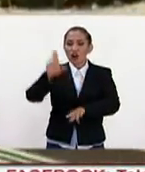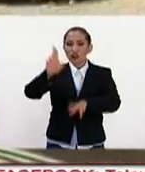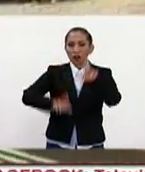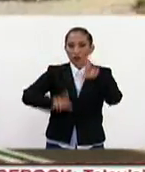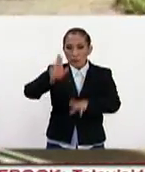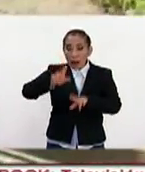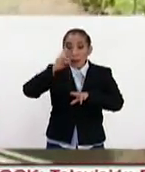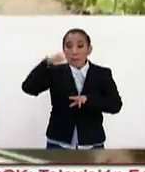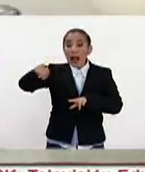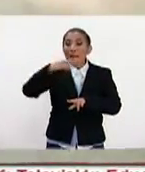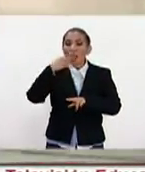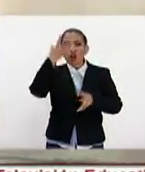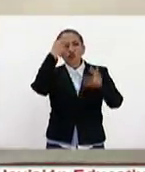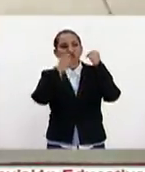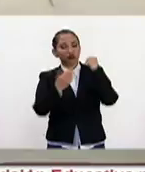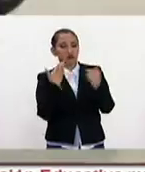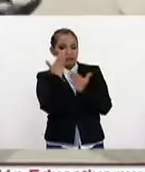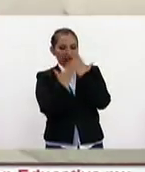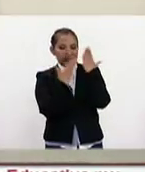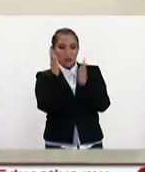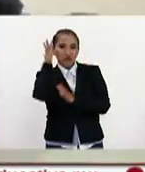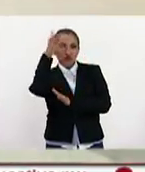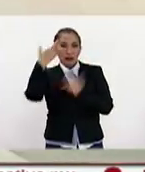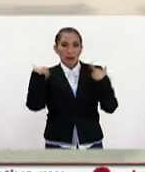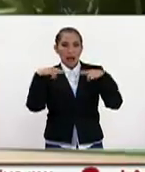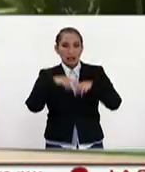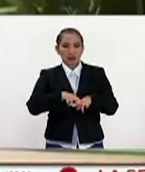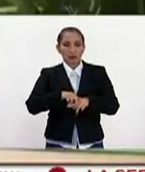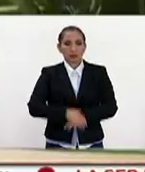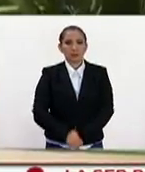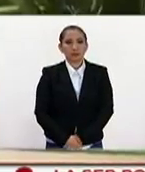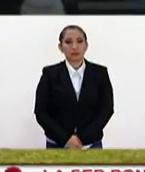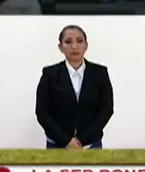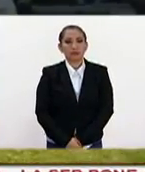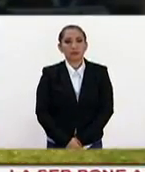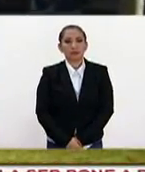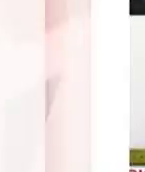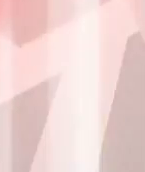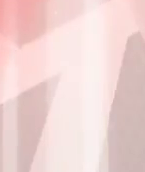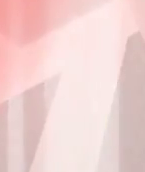normales para que tengan un mejor aprendizaje en diferentes disciplinas.